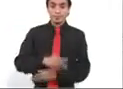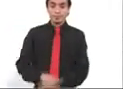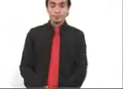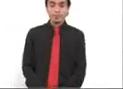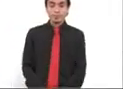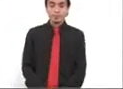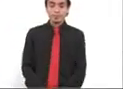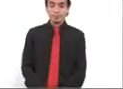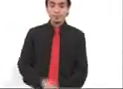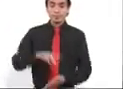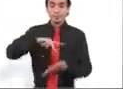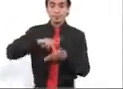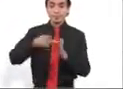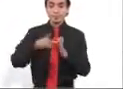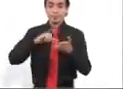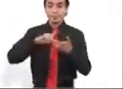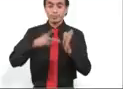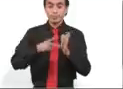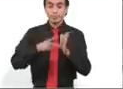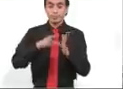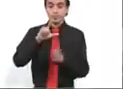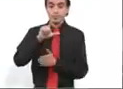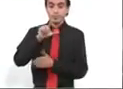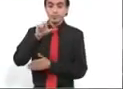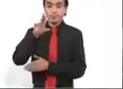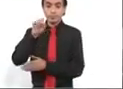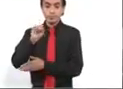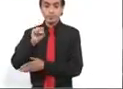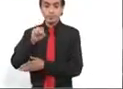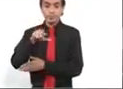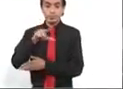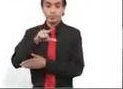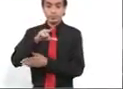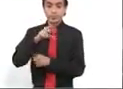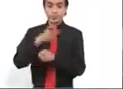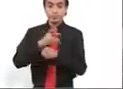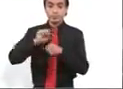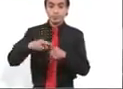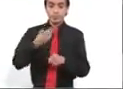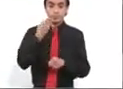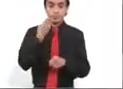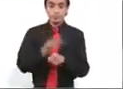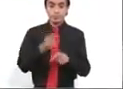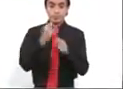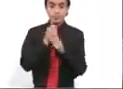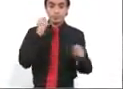El ingeniero Luis Ruiz Hernández, subsecretario del Transporte de la Secretaría de Movilidad.